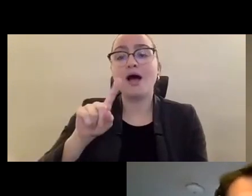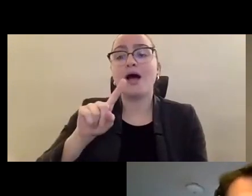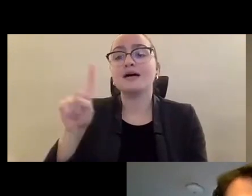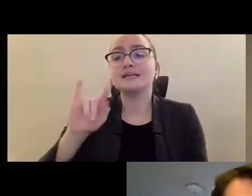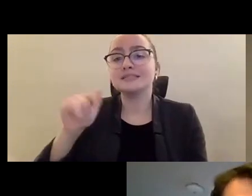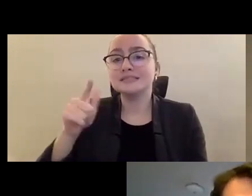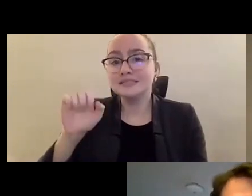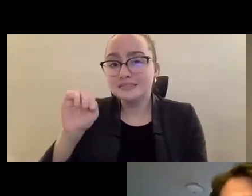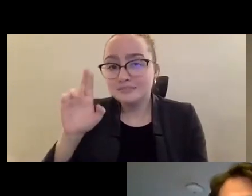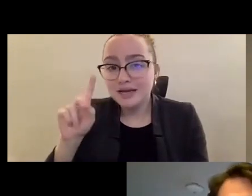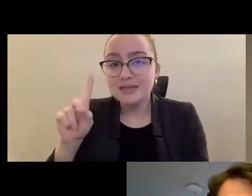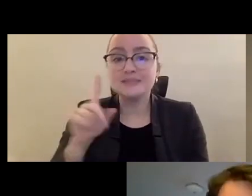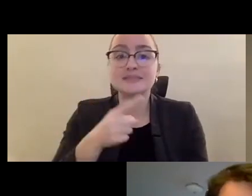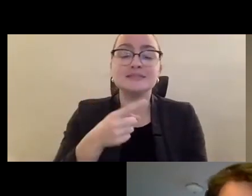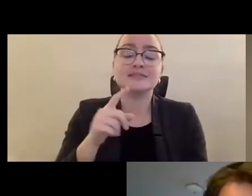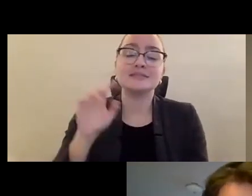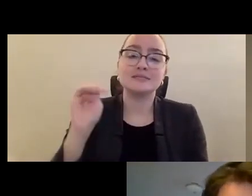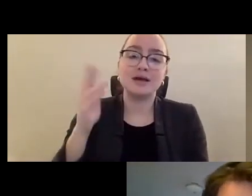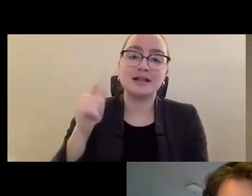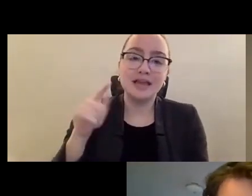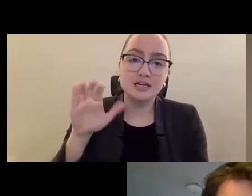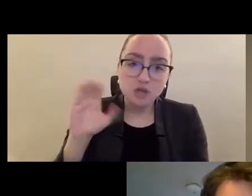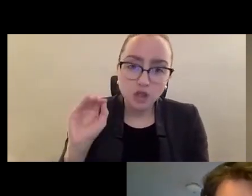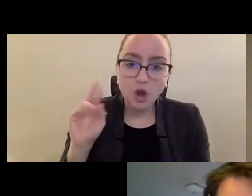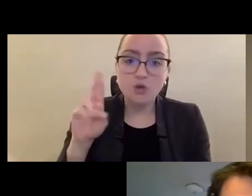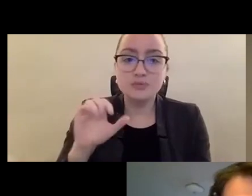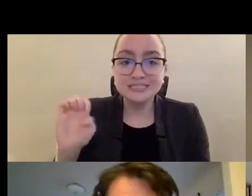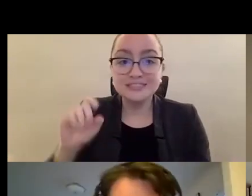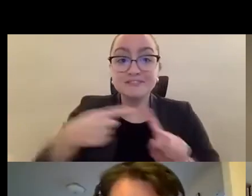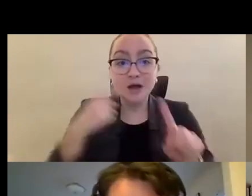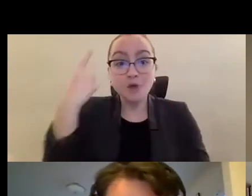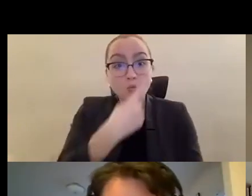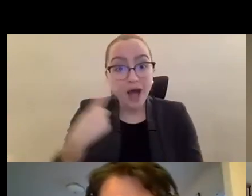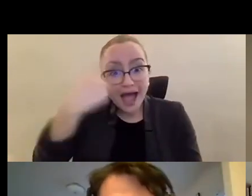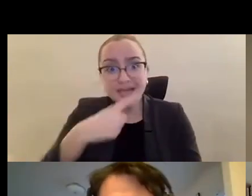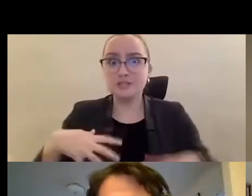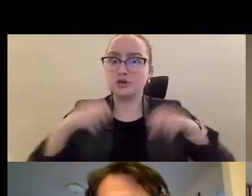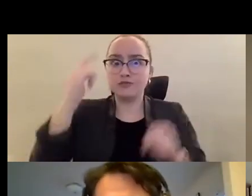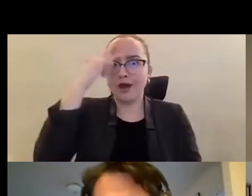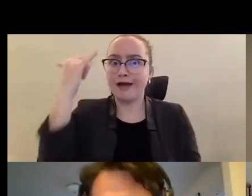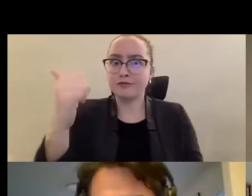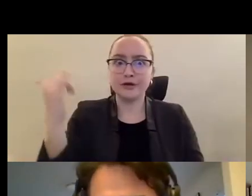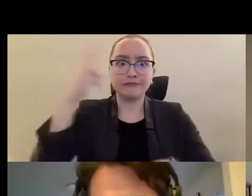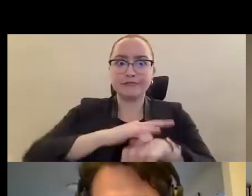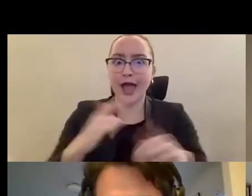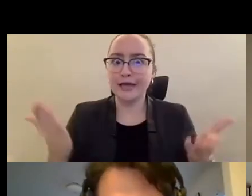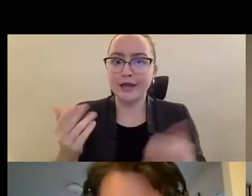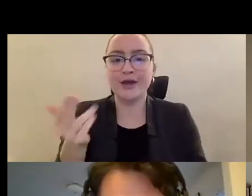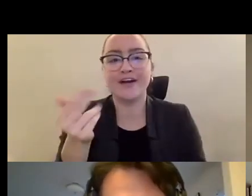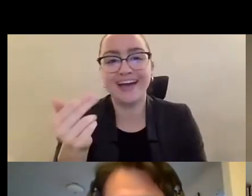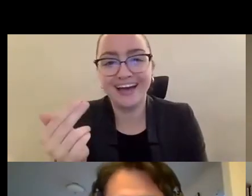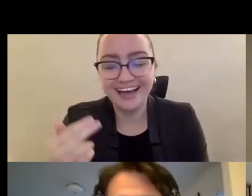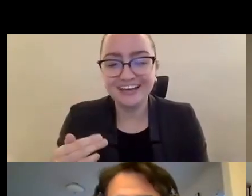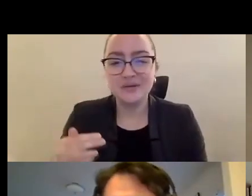de estos tipos de fronteras abiertas. Bueno, le quiero agradecer a todos los panelistas de hoy, todos los oradores